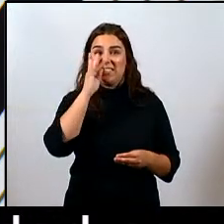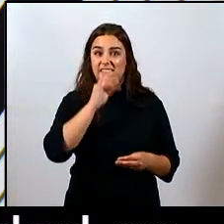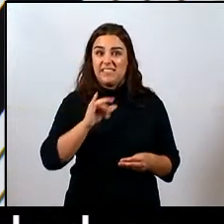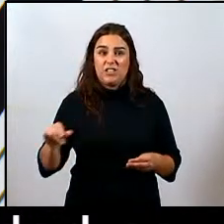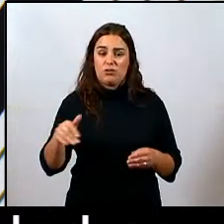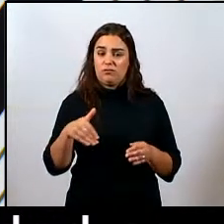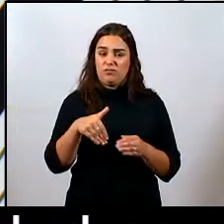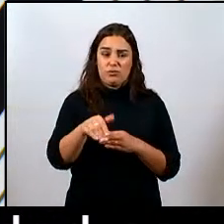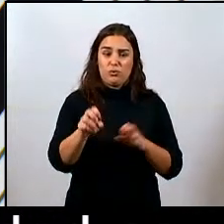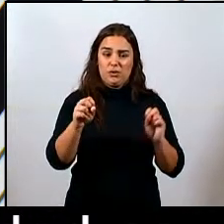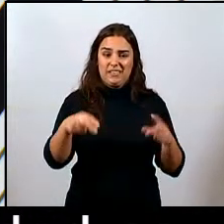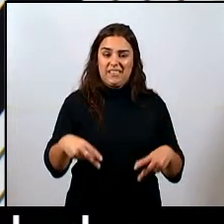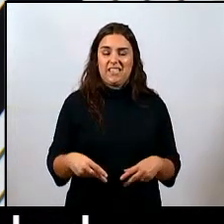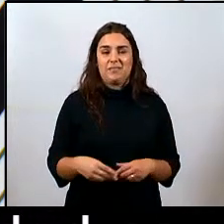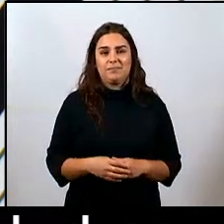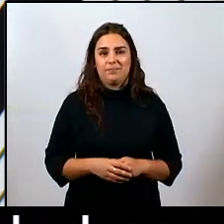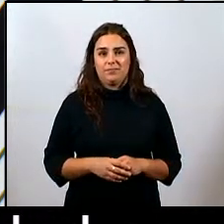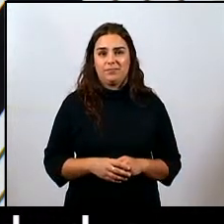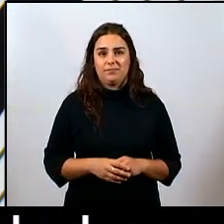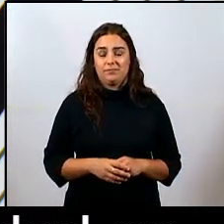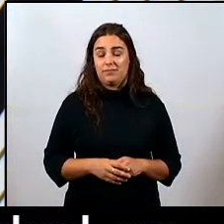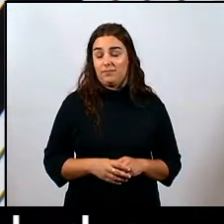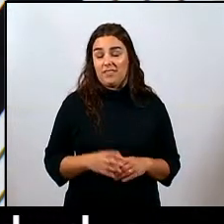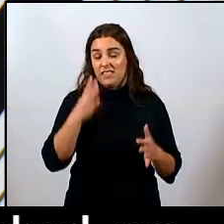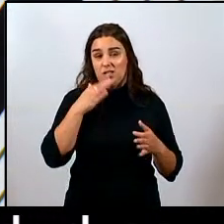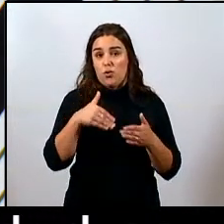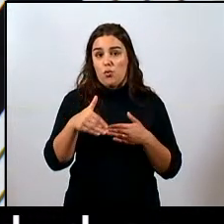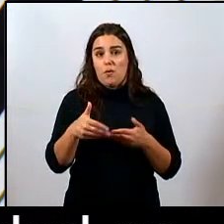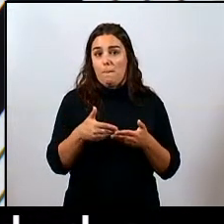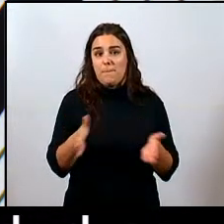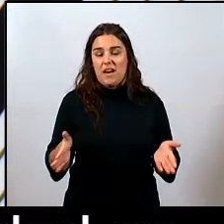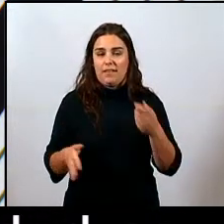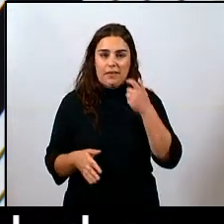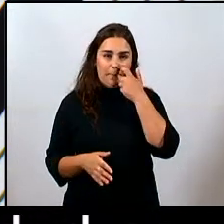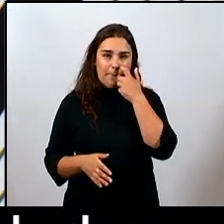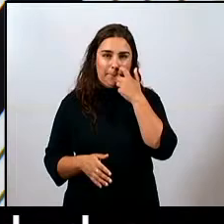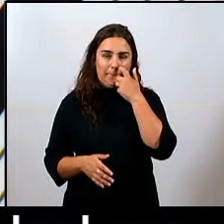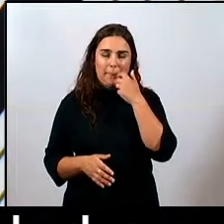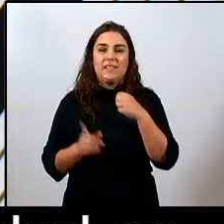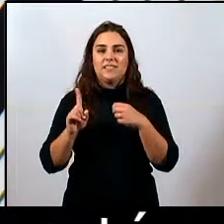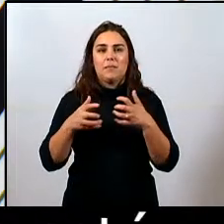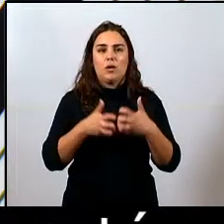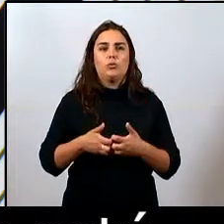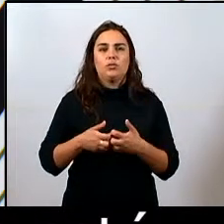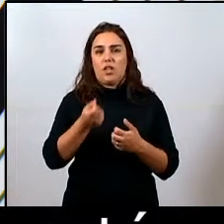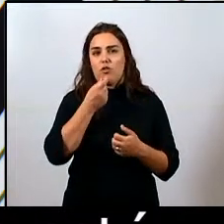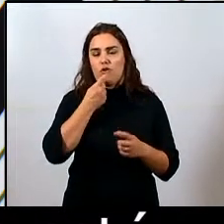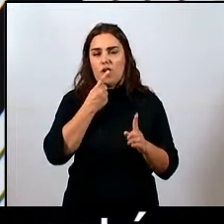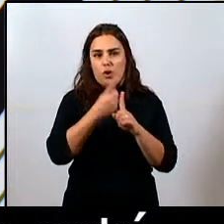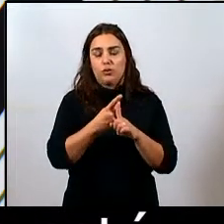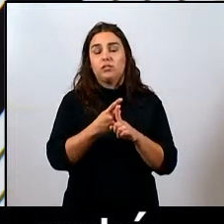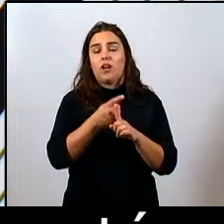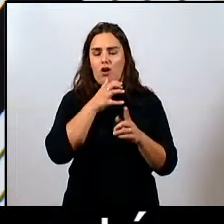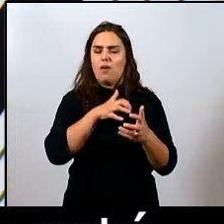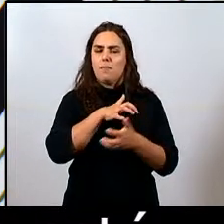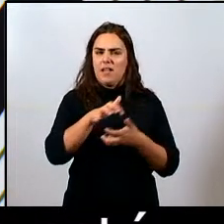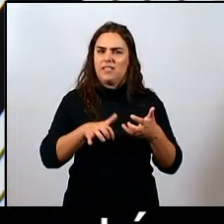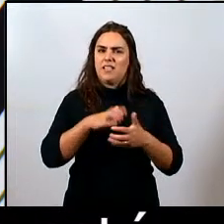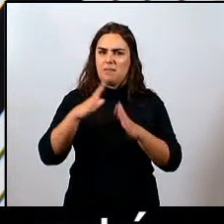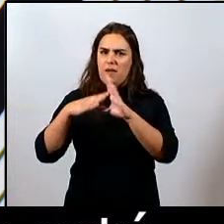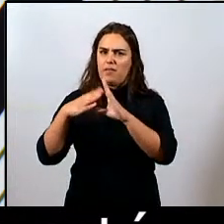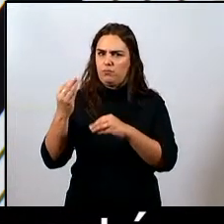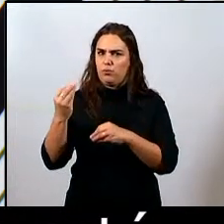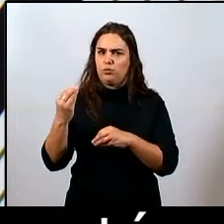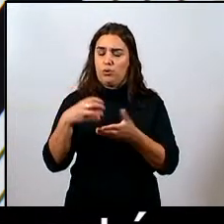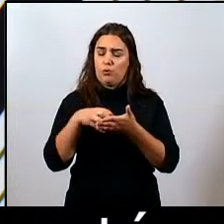futuro, es un país que está abocado a perderse. También en la lucha contra las drogas, que es una batalla que tenemos en Madrid, sin